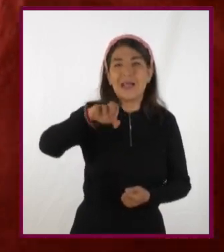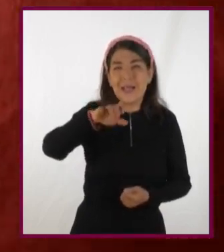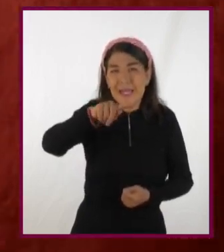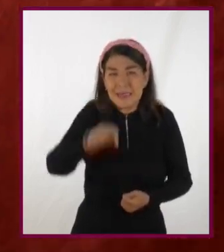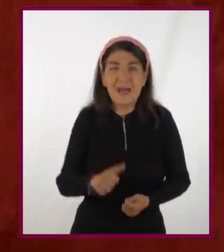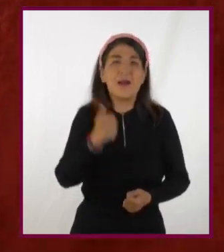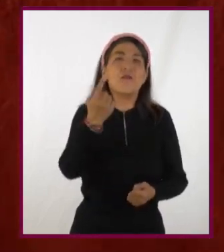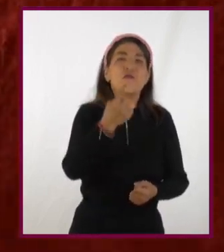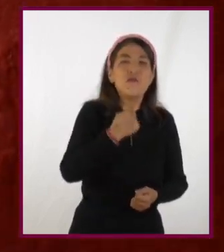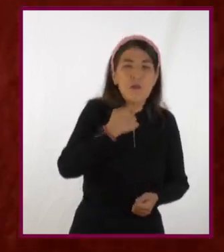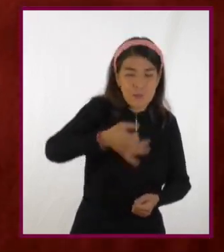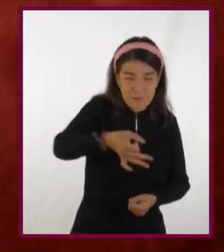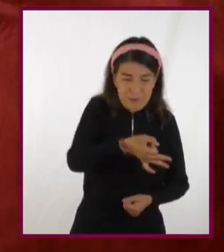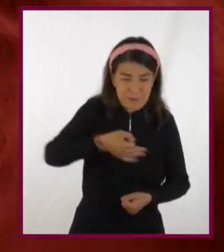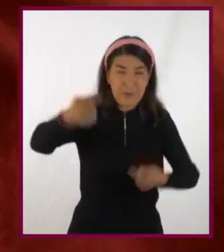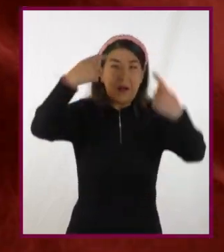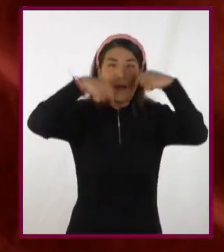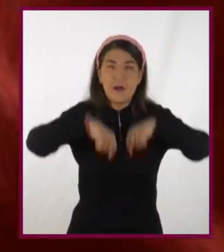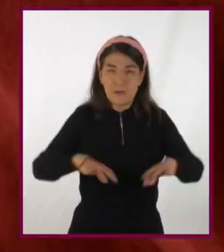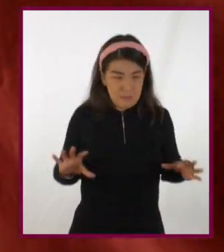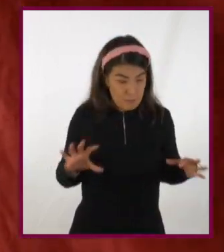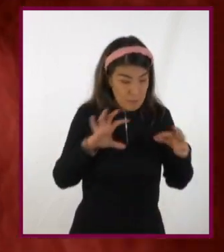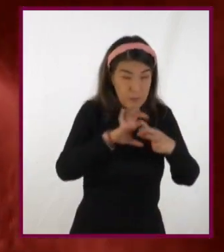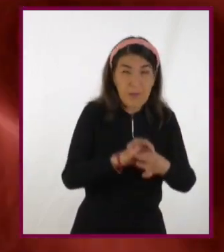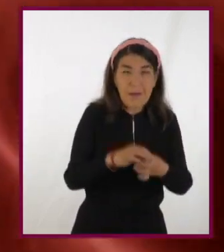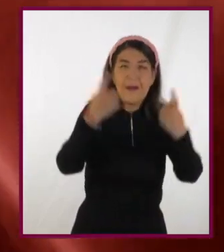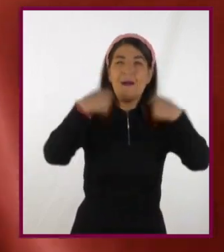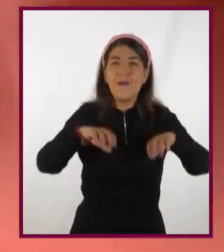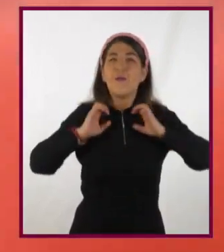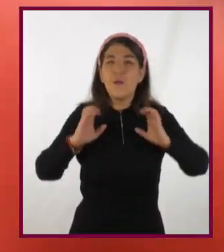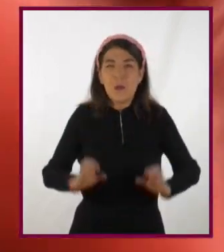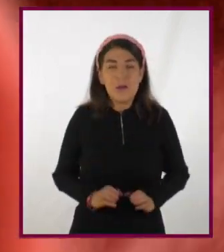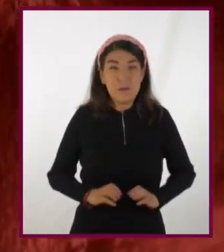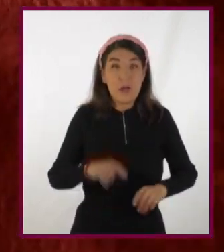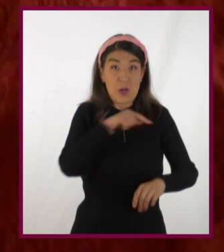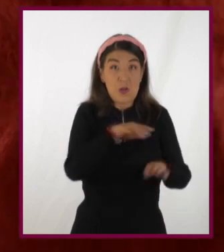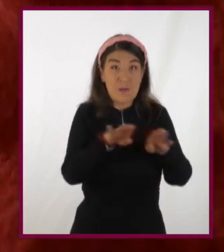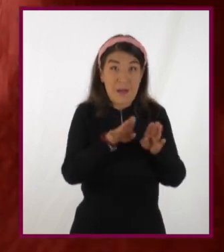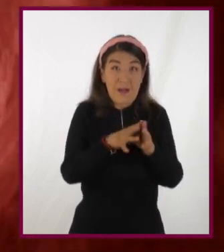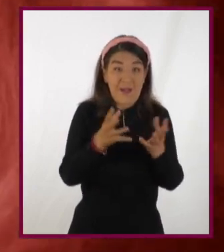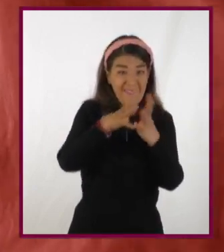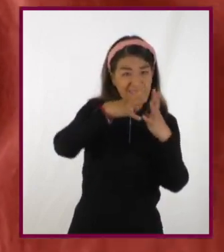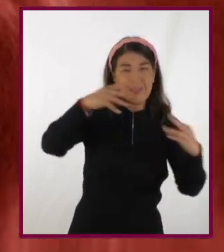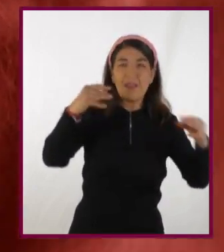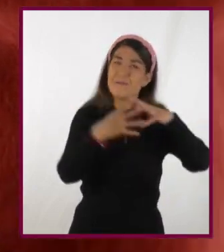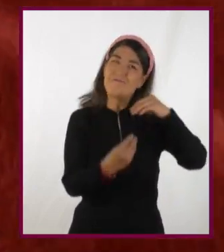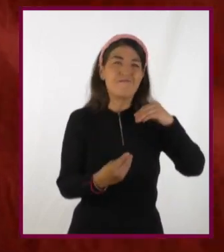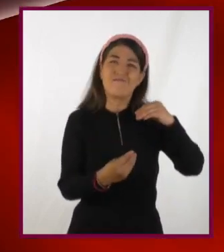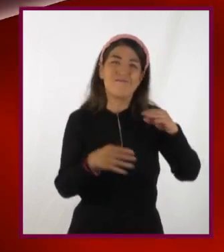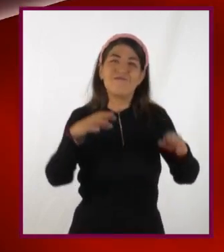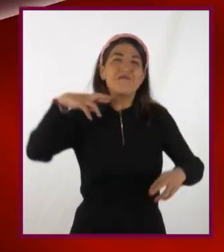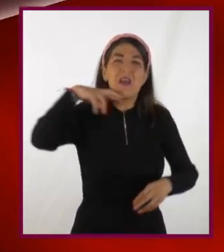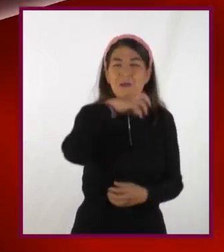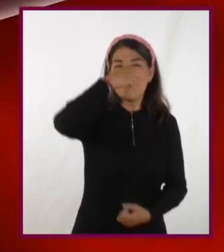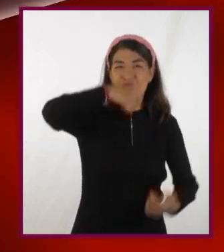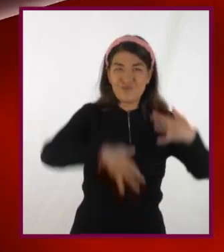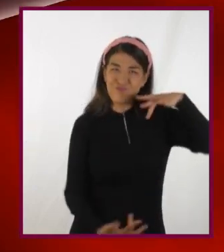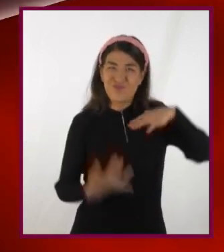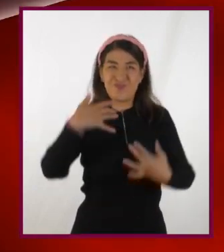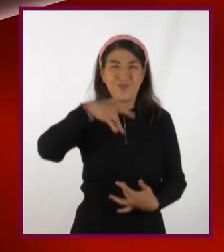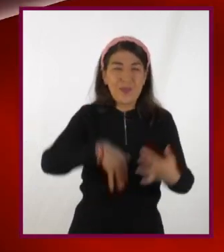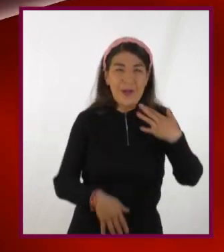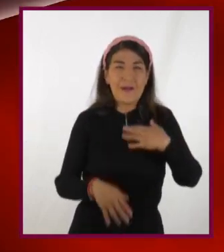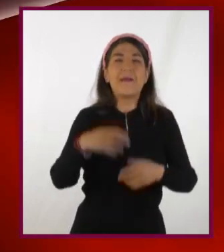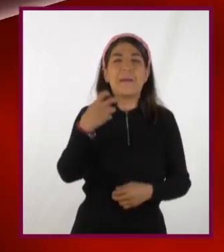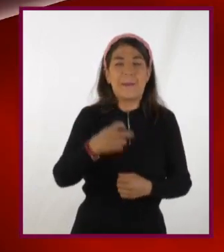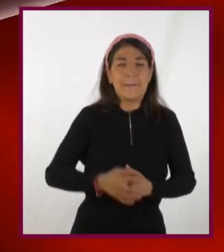rojos ahí metidos. Entonces, realmente, en su conjunto, no se comporta como un fluido newtoniano por todas estas cosas.